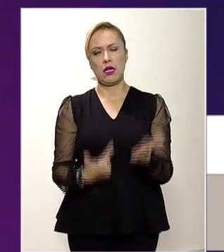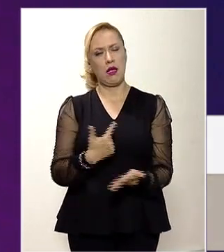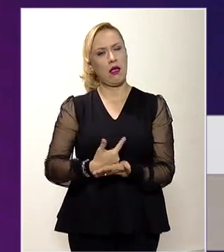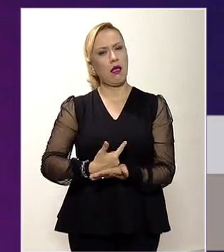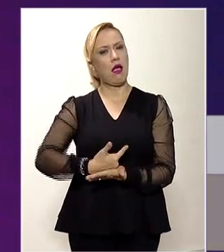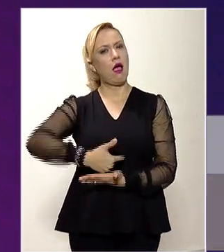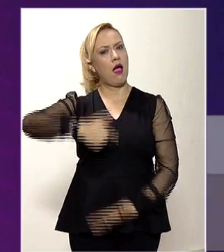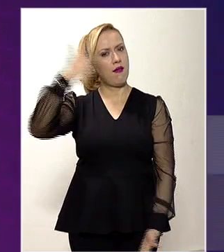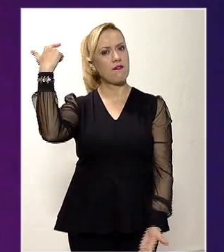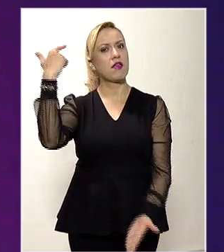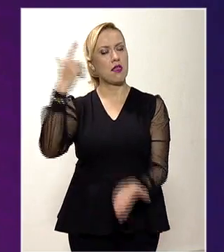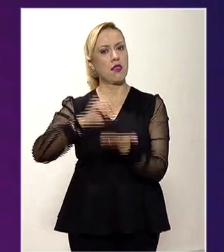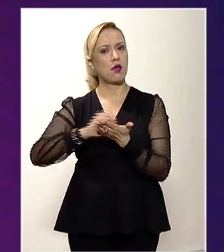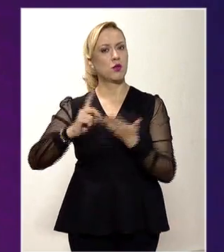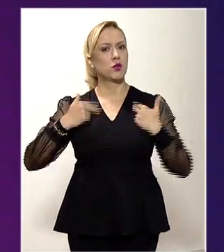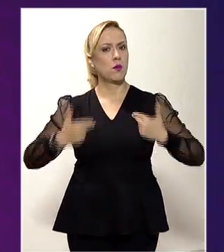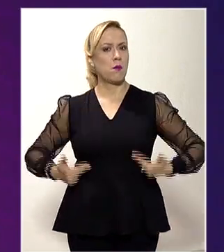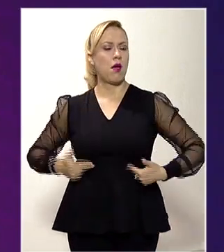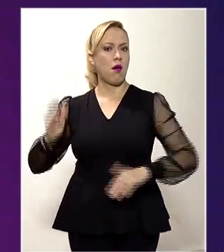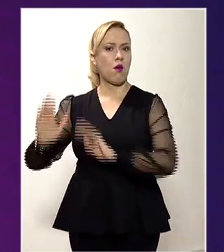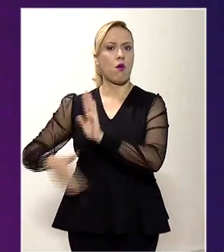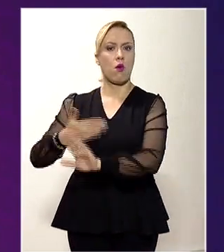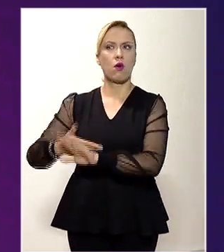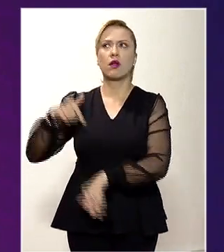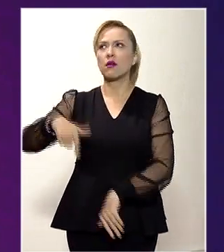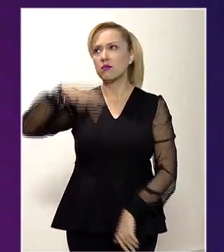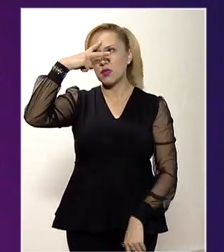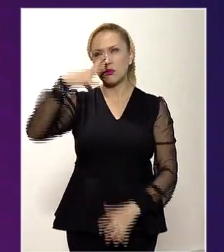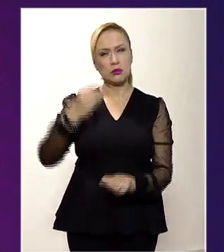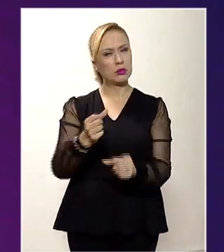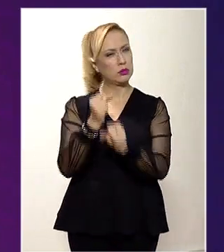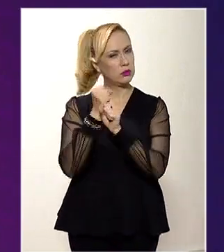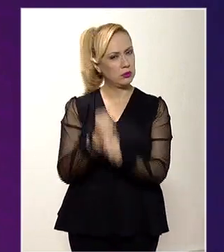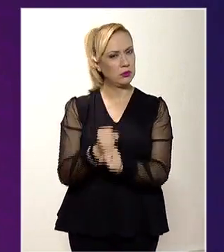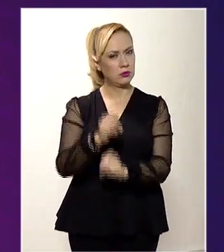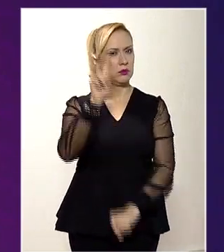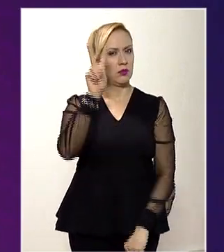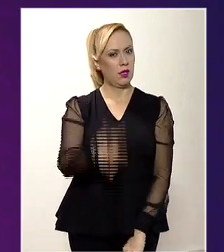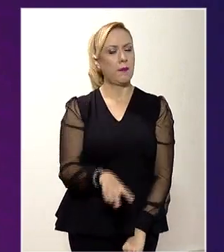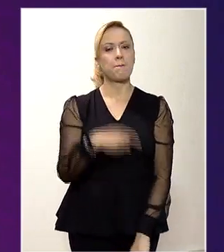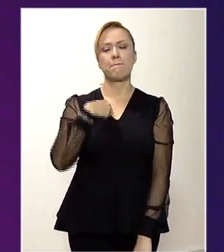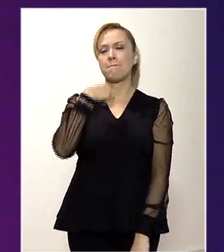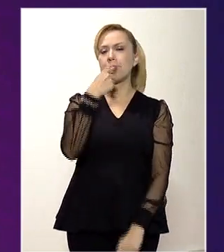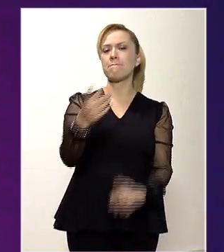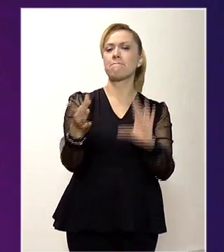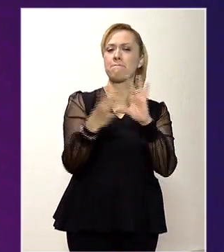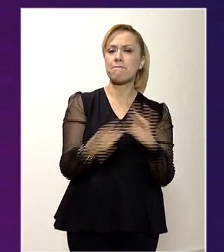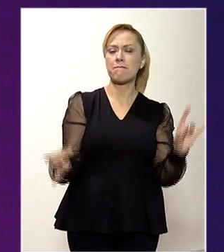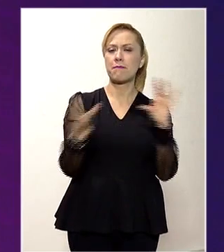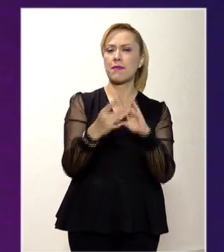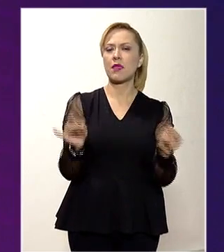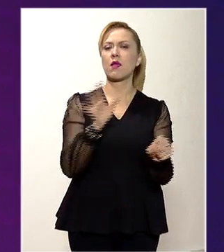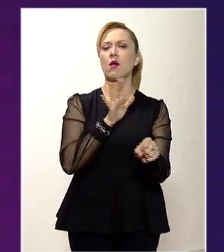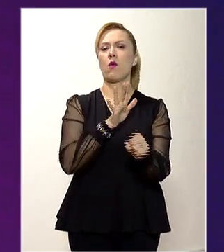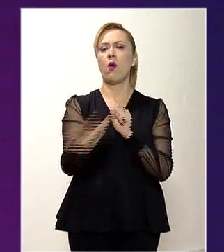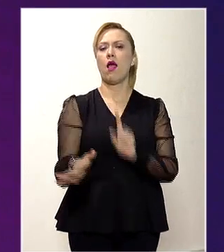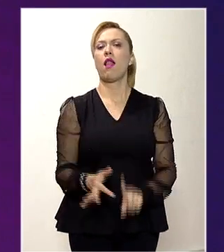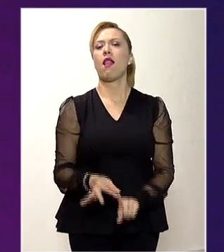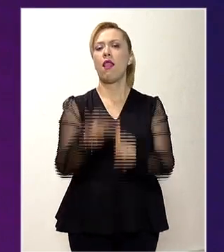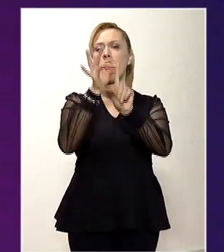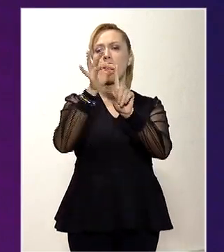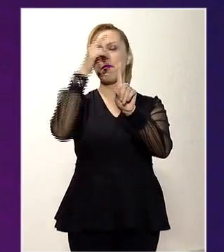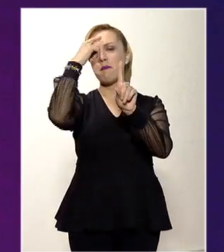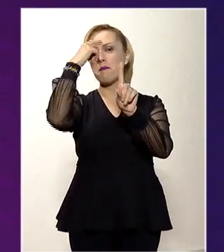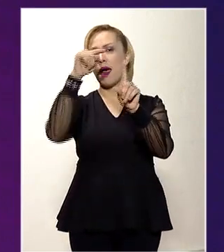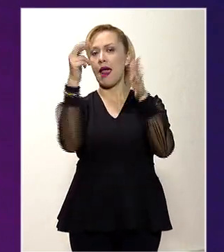derechos humanos muy grave y que es un flagelo para nuestro país. Hemos platicado sobre los principios rectores para la búsqueda de